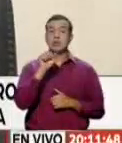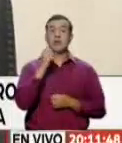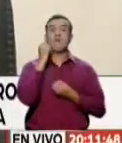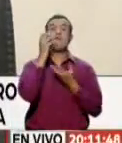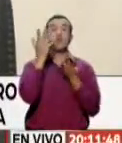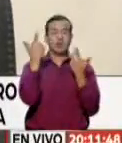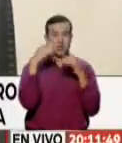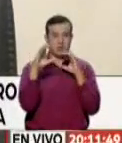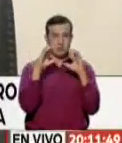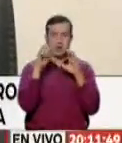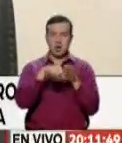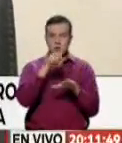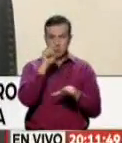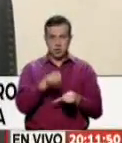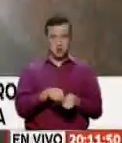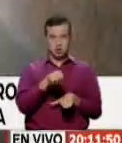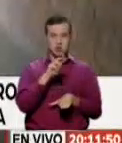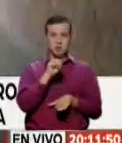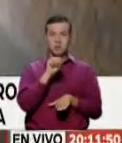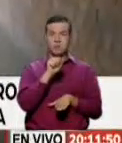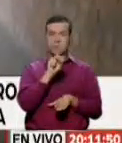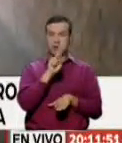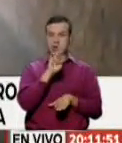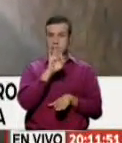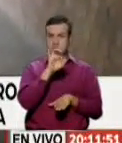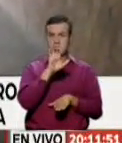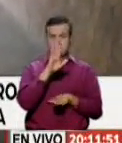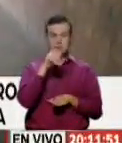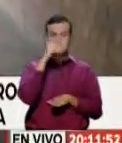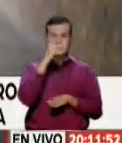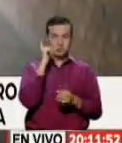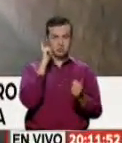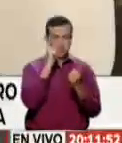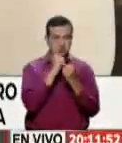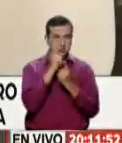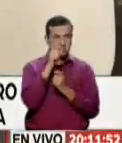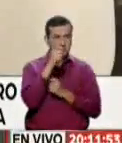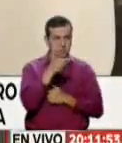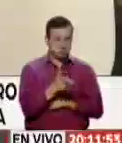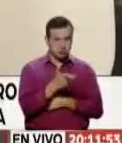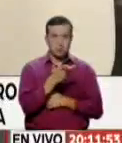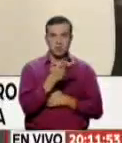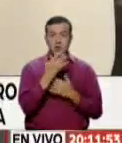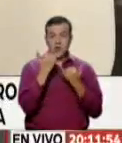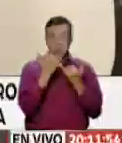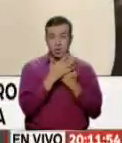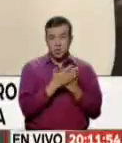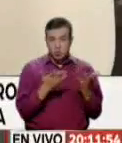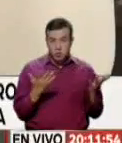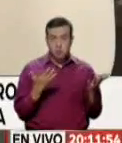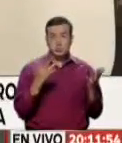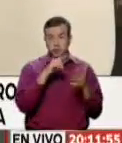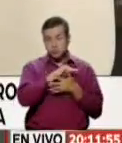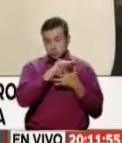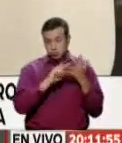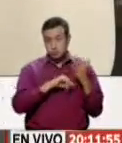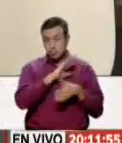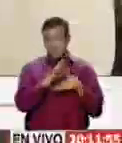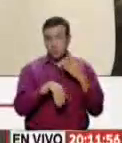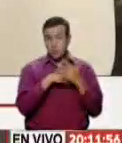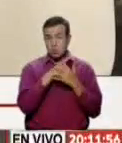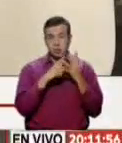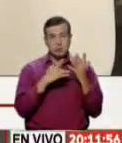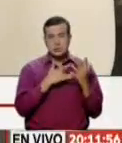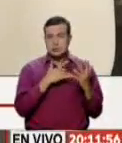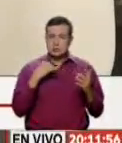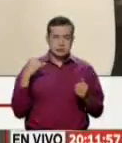que ha conversado con el abogado del caso Marta y que en los próximos días visitará a la víctima. Por las condiciones, por los medios utilizados y por la